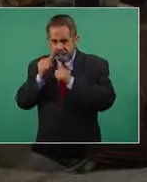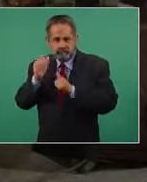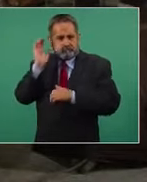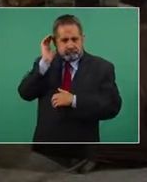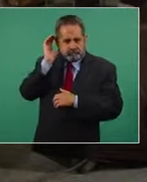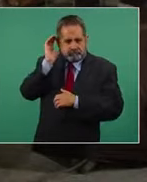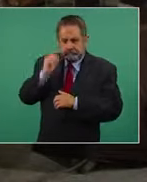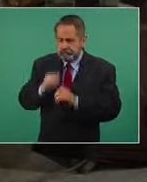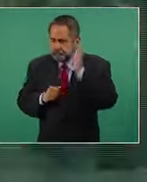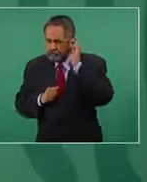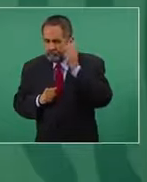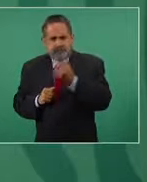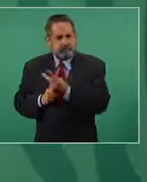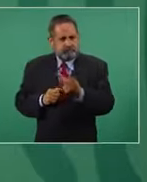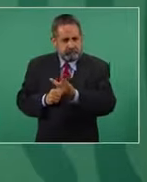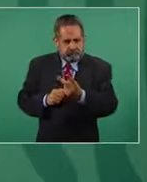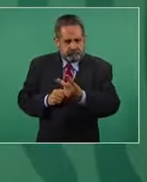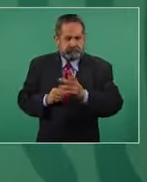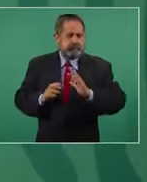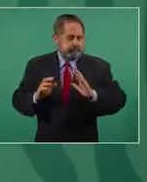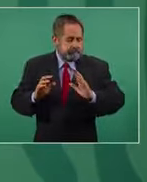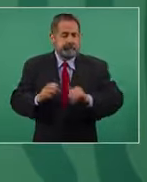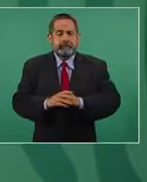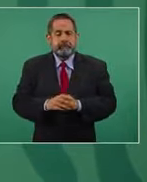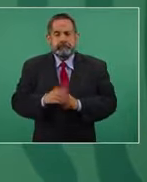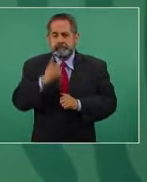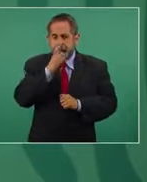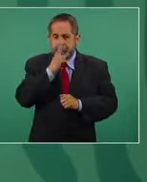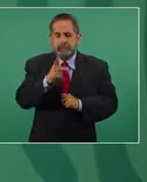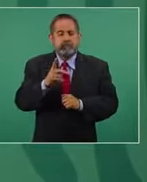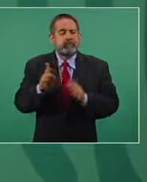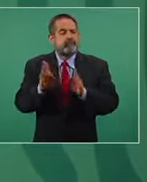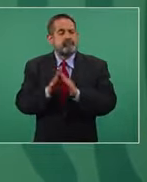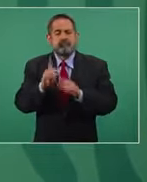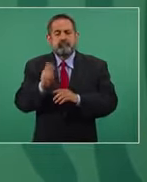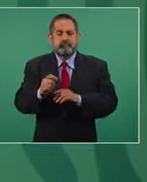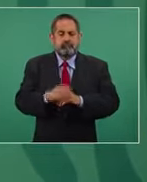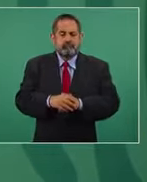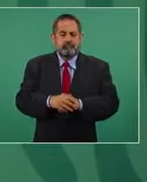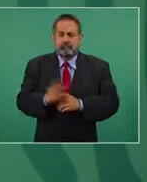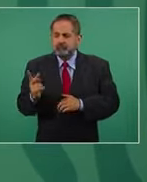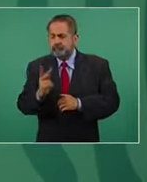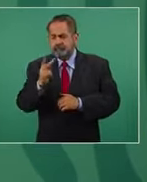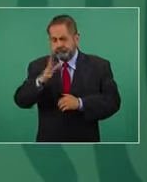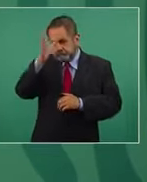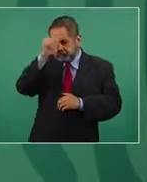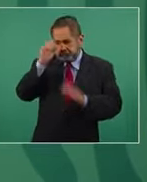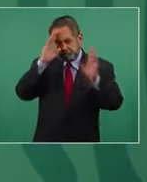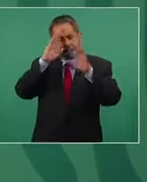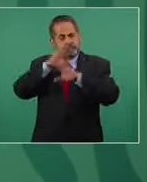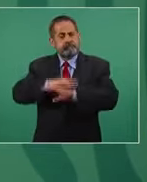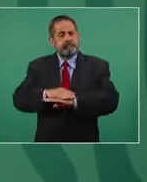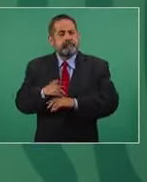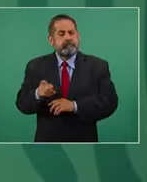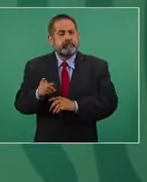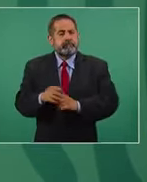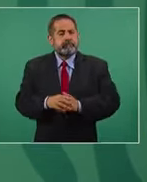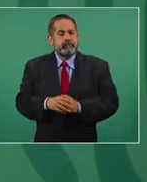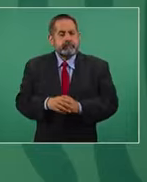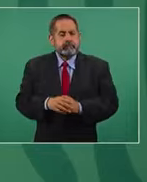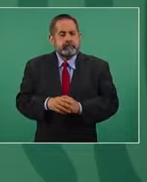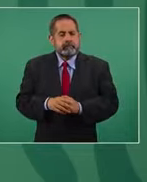escucharlos, y lo mejor es buscar el acuerdo, la conciliación.